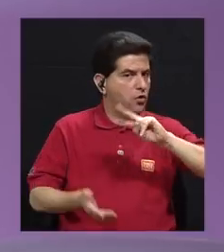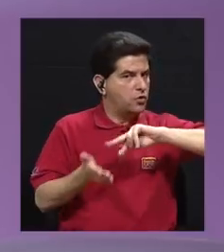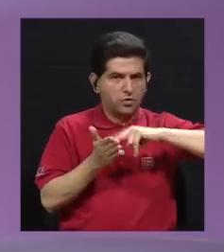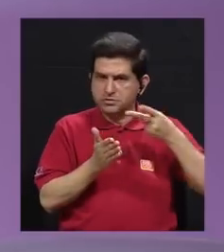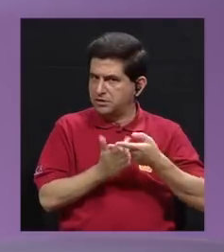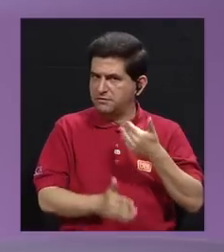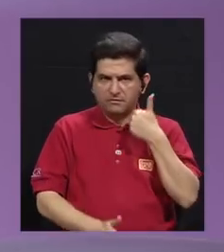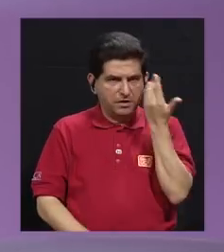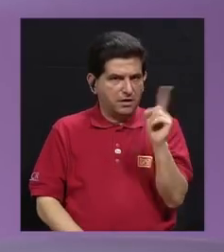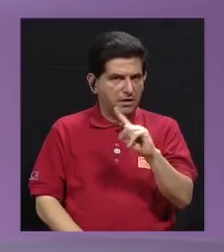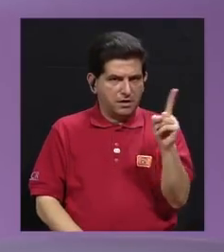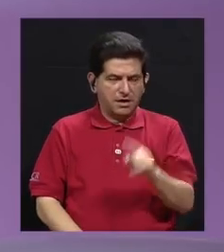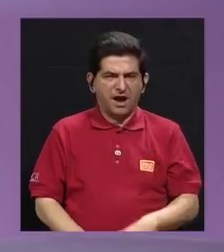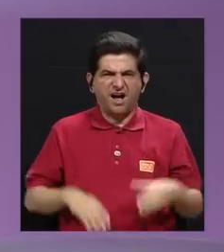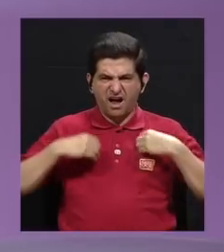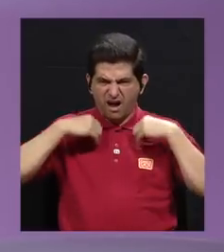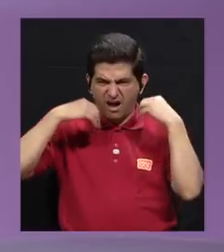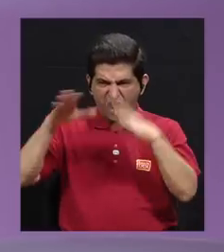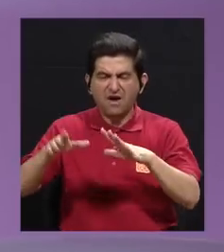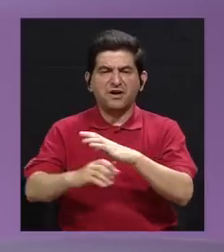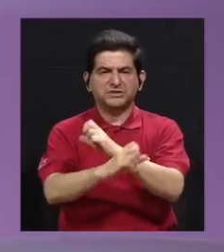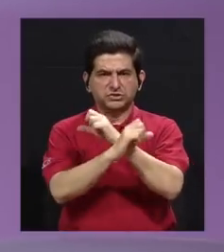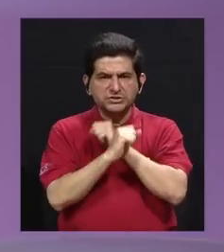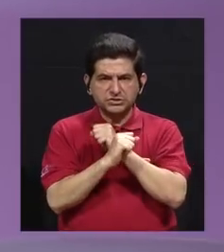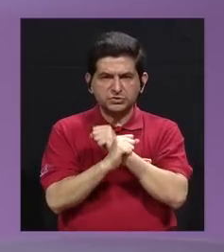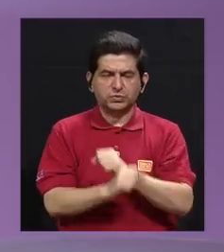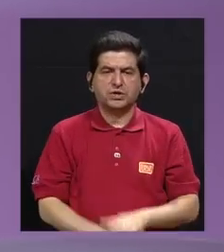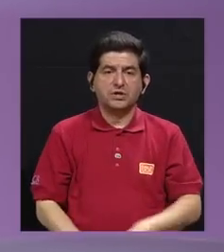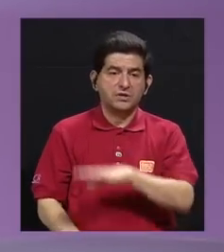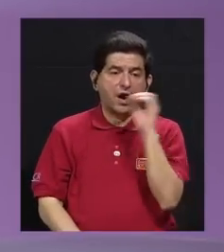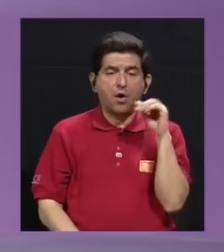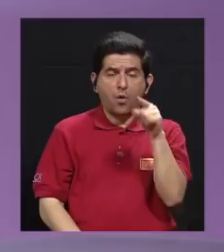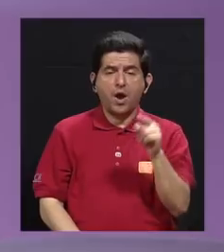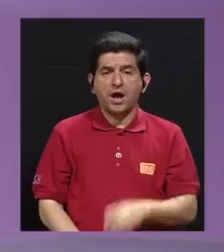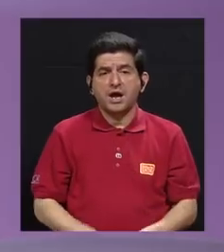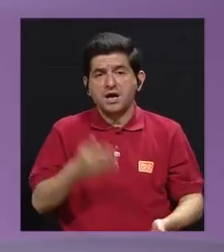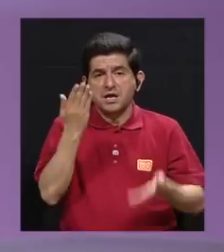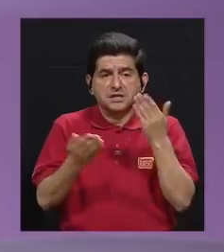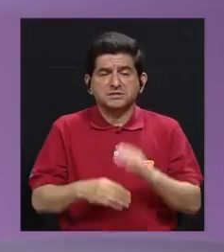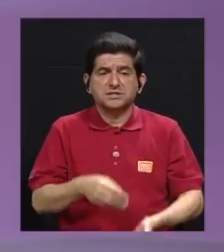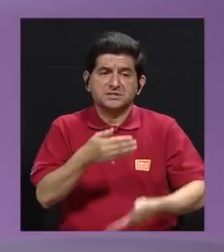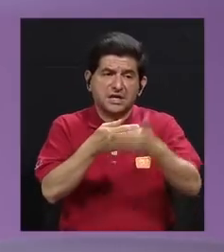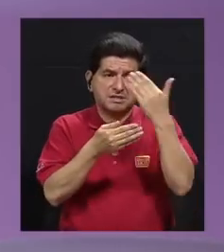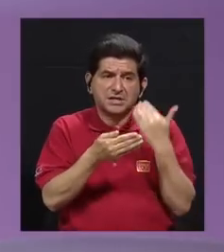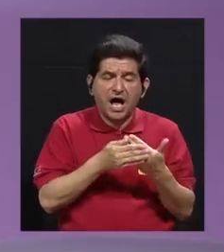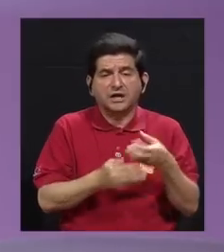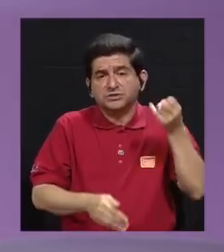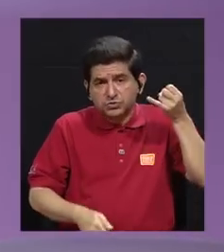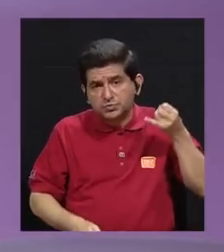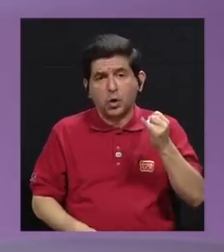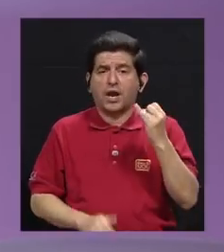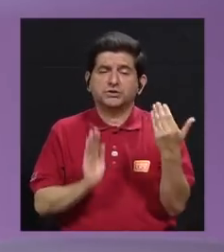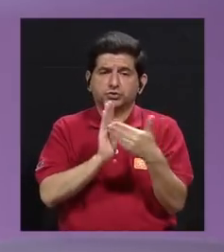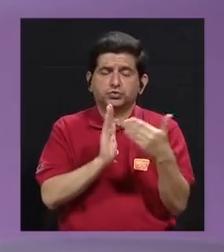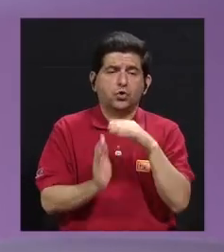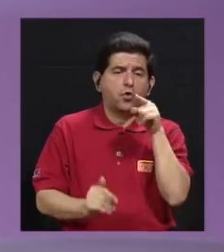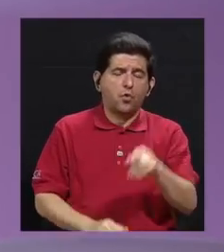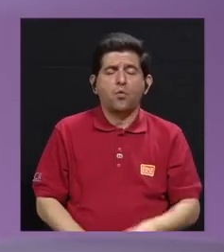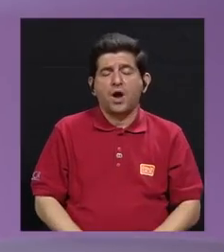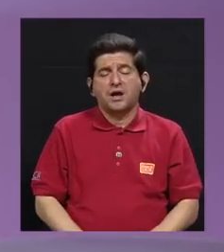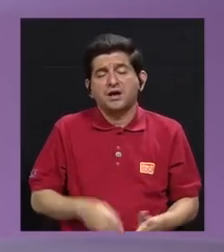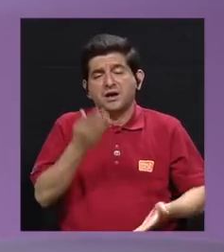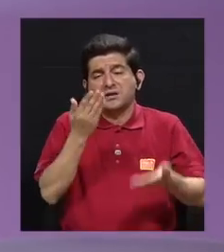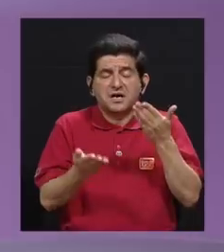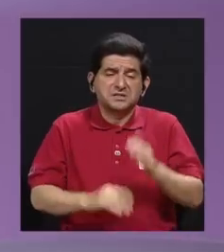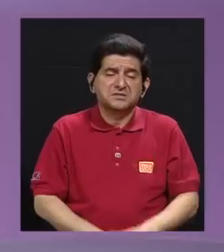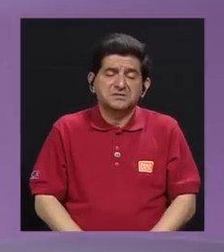doloroso, porque no es un camino fácil el abandonar la seguridad, o porque han sido violadas, o porque